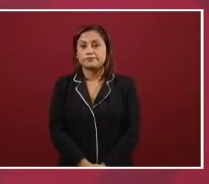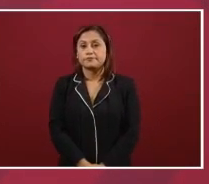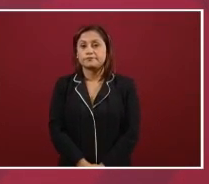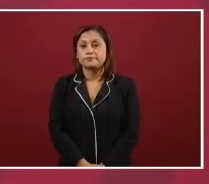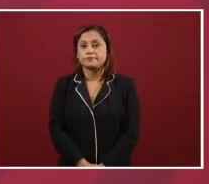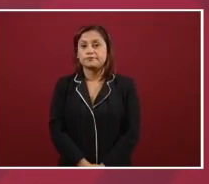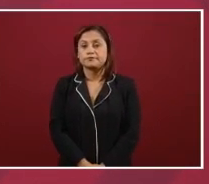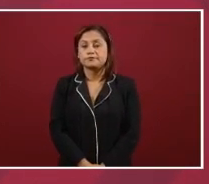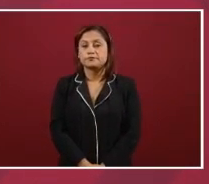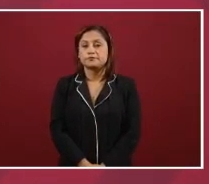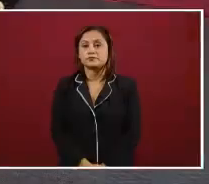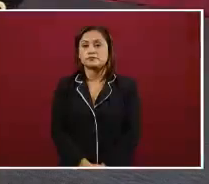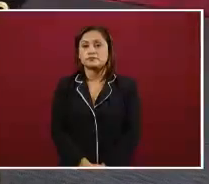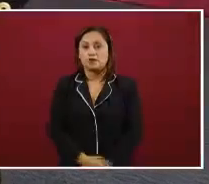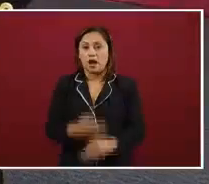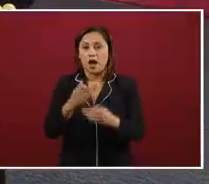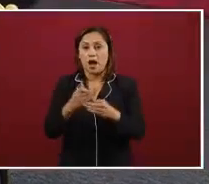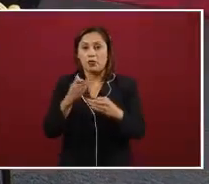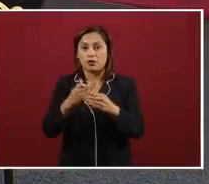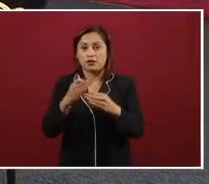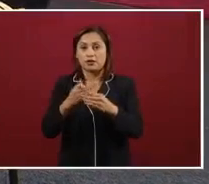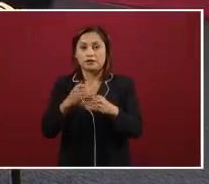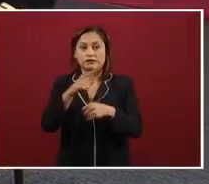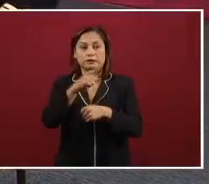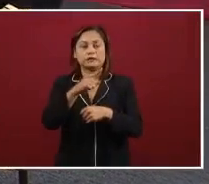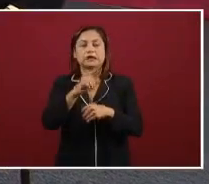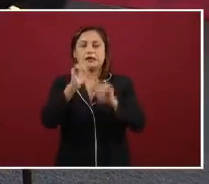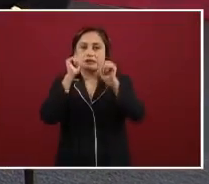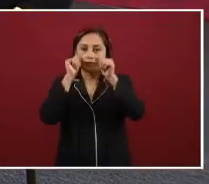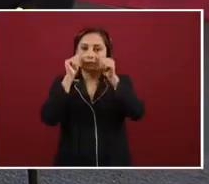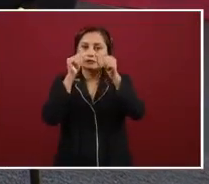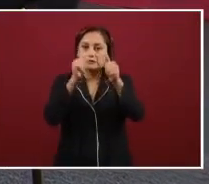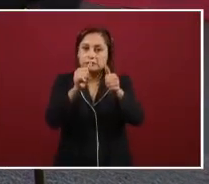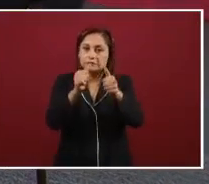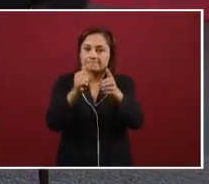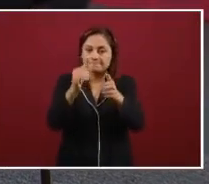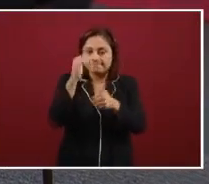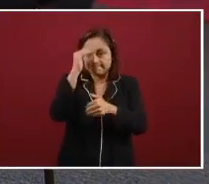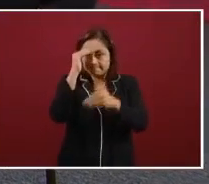y se está atendiendo esto.